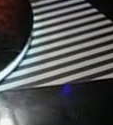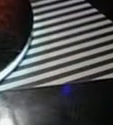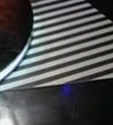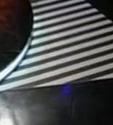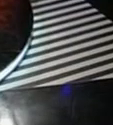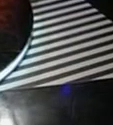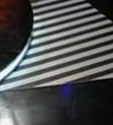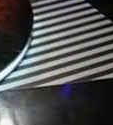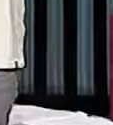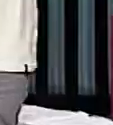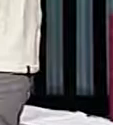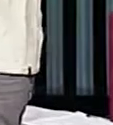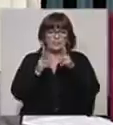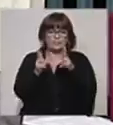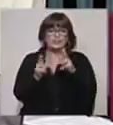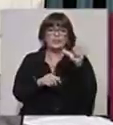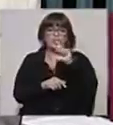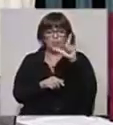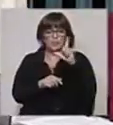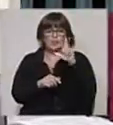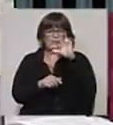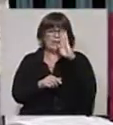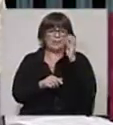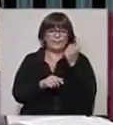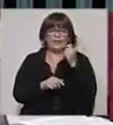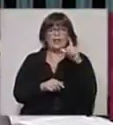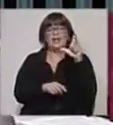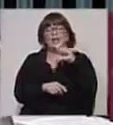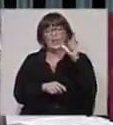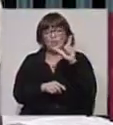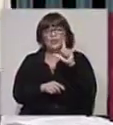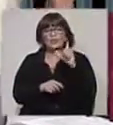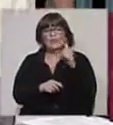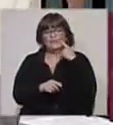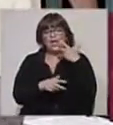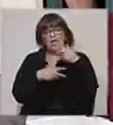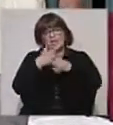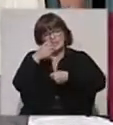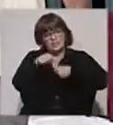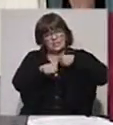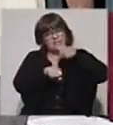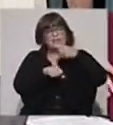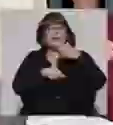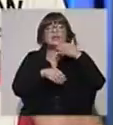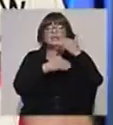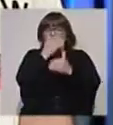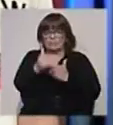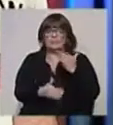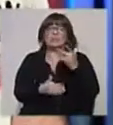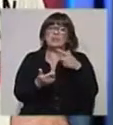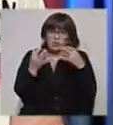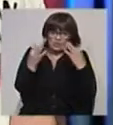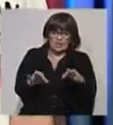Último tramo de este EPA de lunes, ¿no? Uno, viste que el lunes vas arrancando un poquito. Cuesta más. Pero bien, llegamos